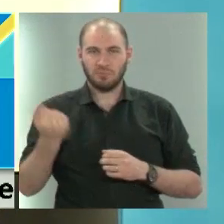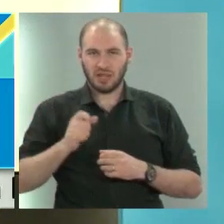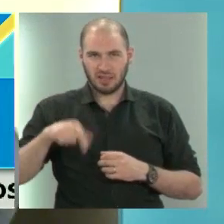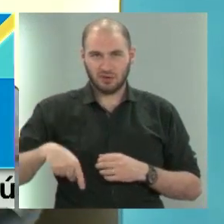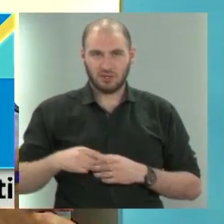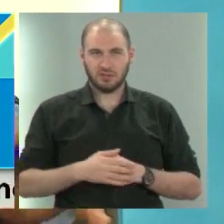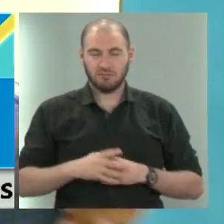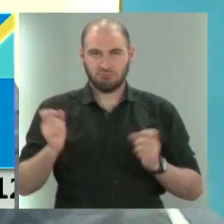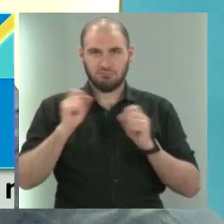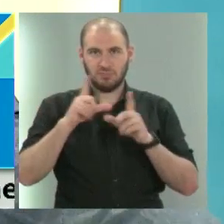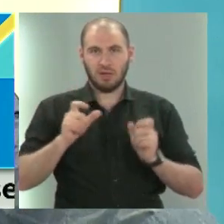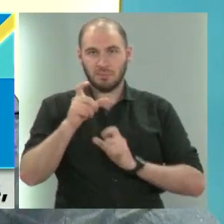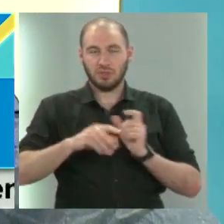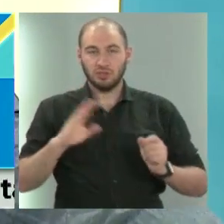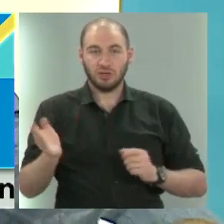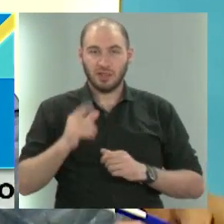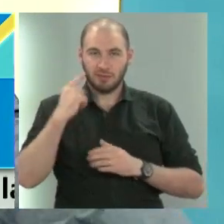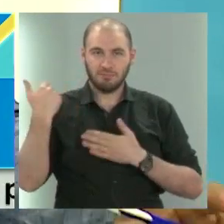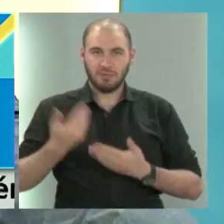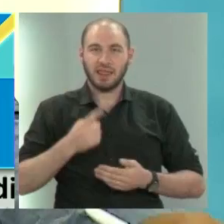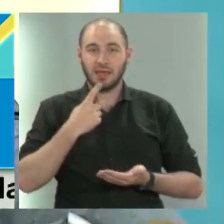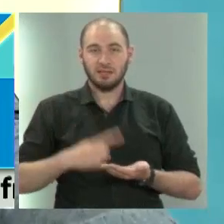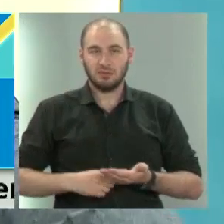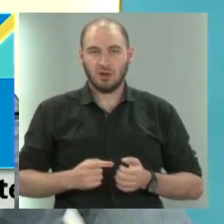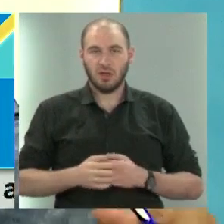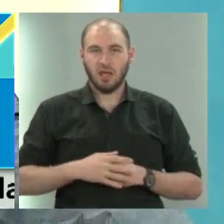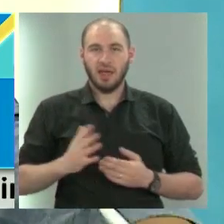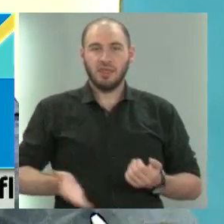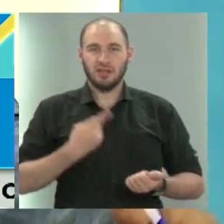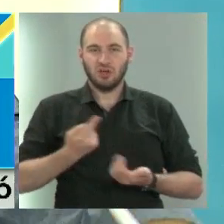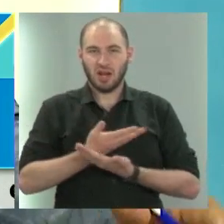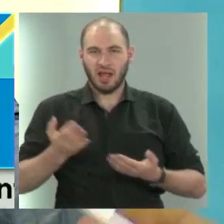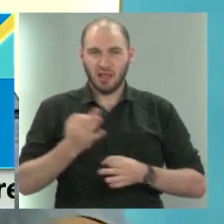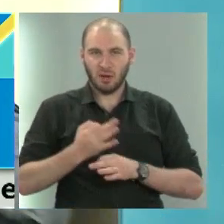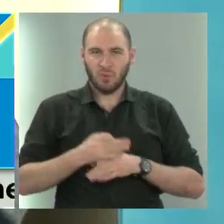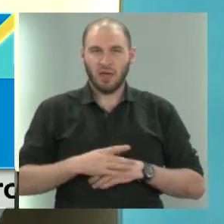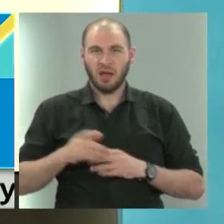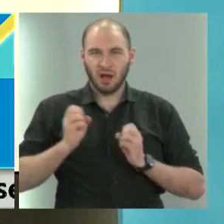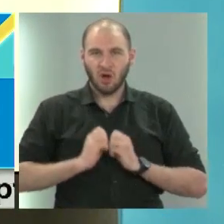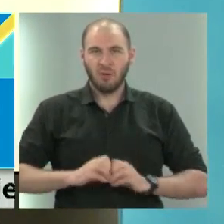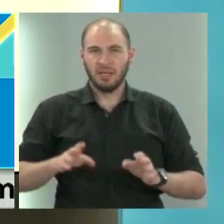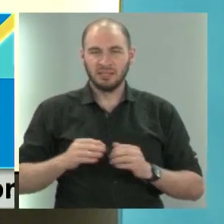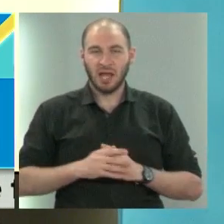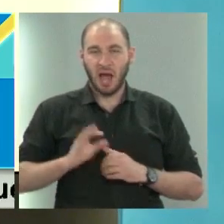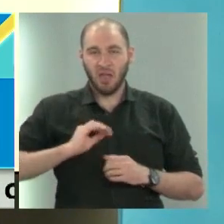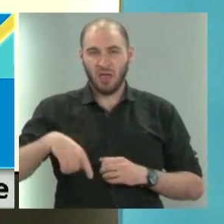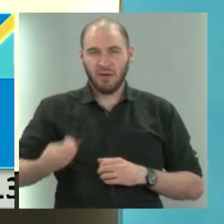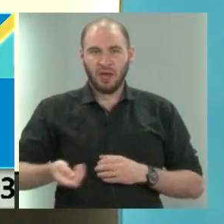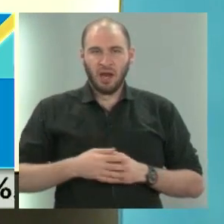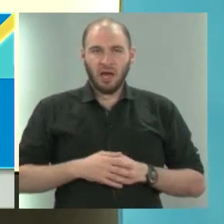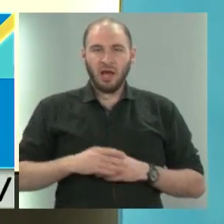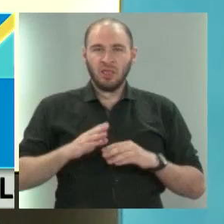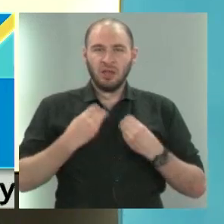que nos sorprendió a todos en los últimos días, que es la decisión de la Dirección General de Escuelas de implementar a partir del año que viene